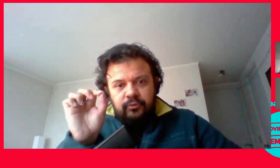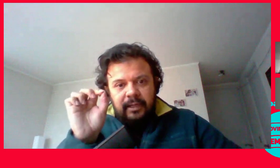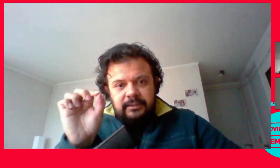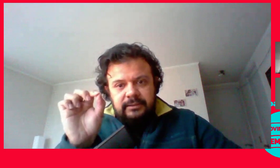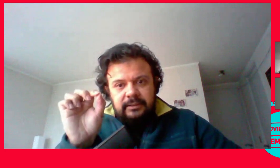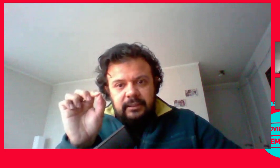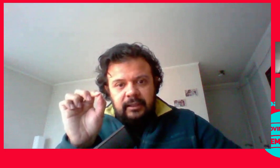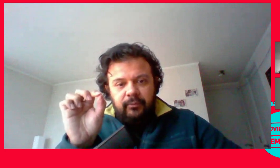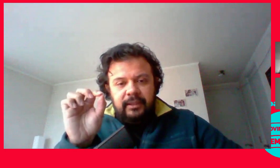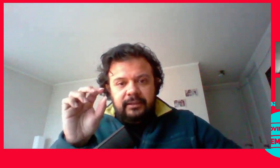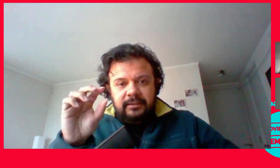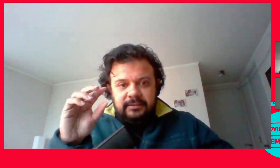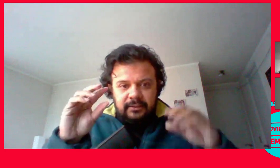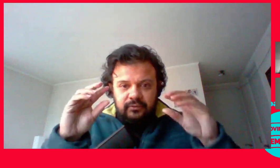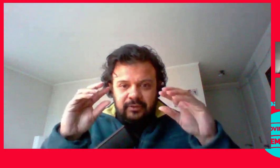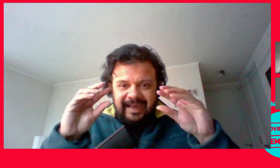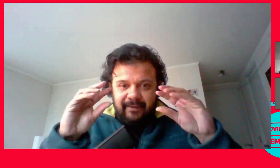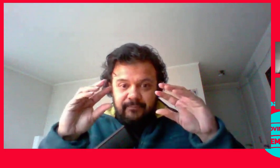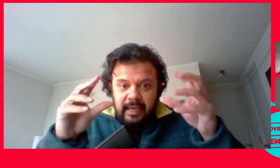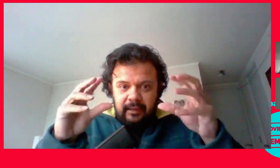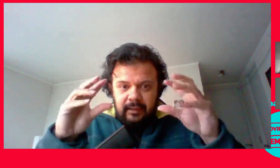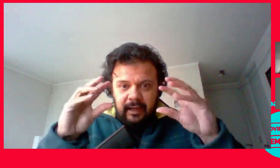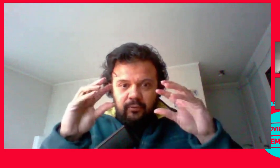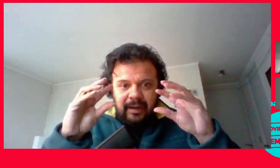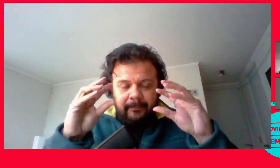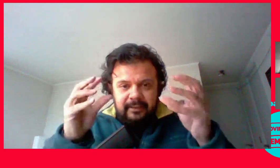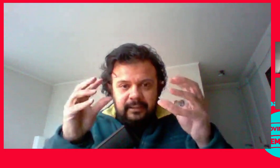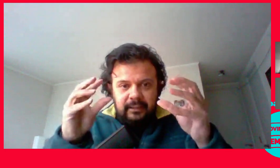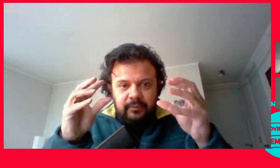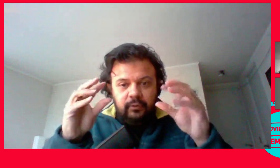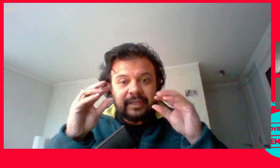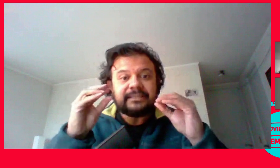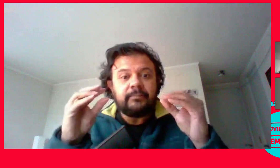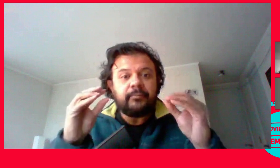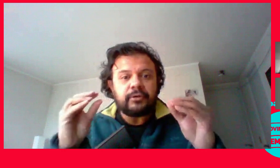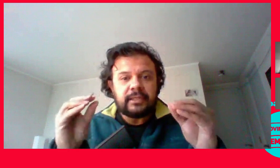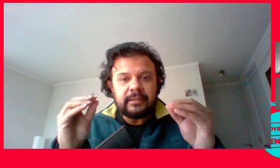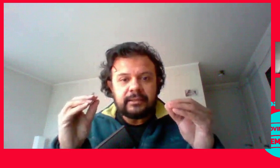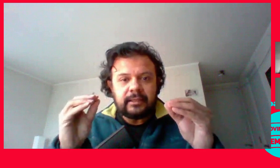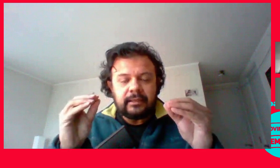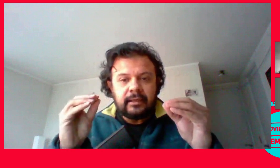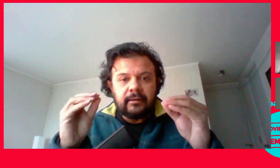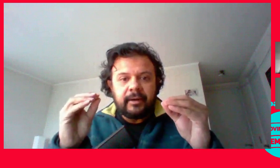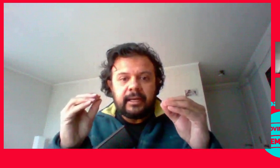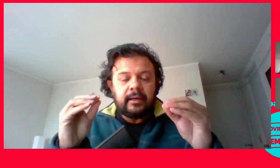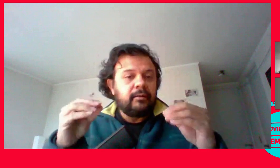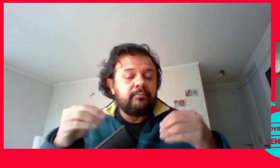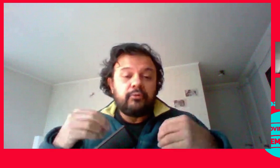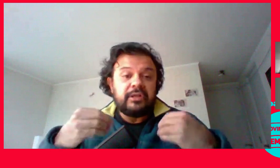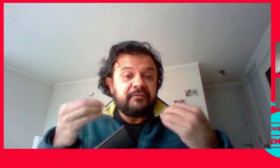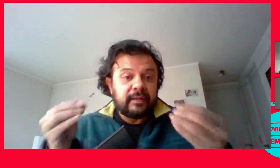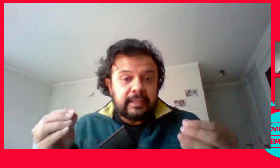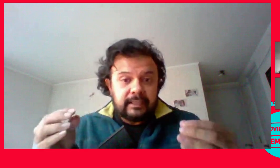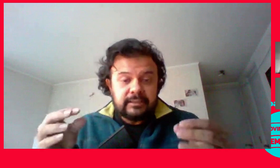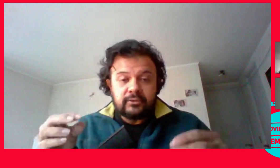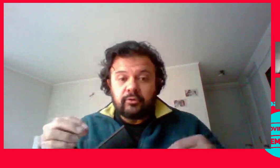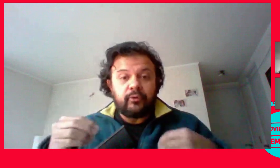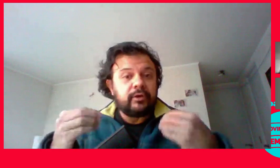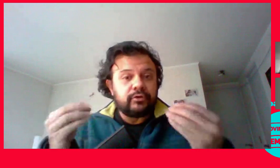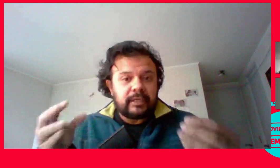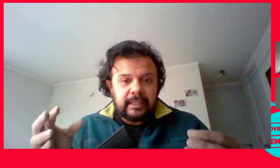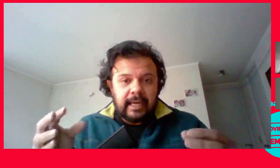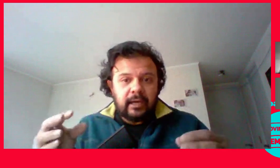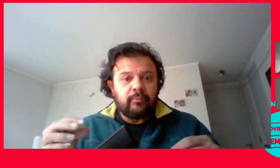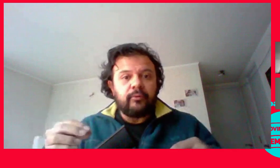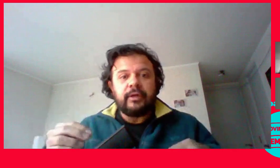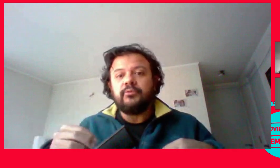muy puntuales que pueden, ¿cierto?, cambiar alguna parte del virus que es importante para poder infectar, ¿cierto?,